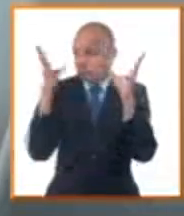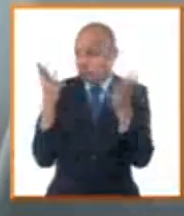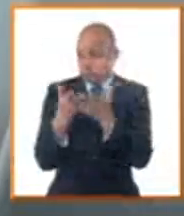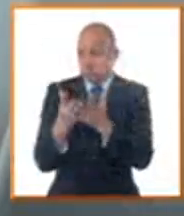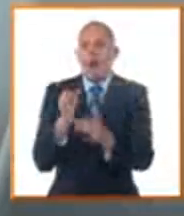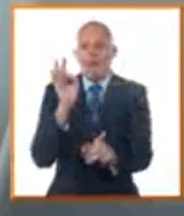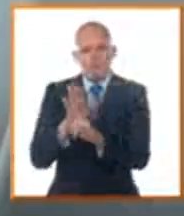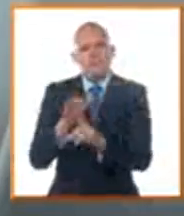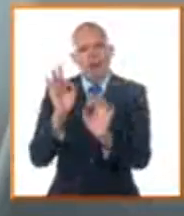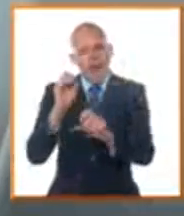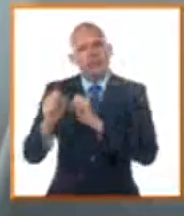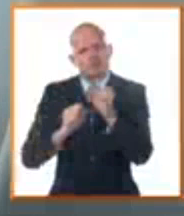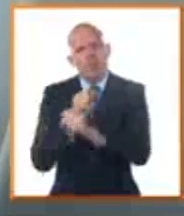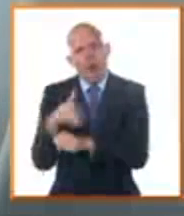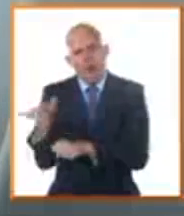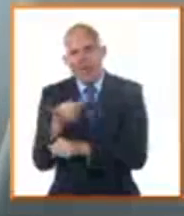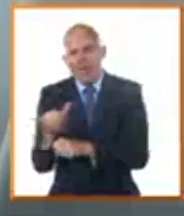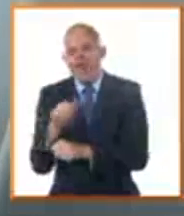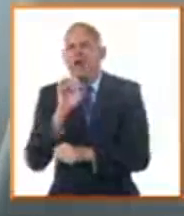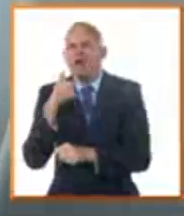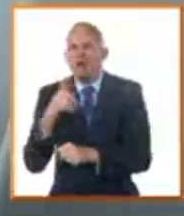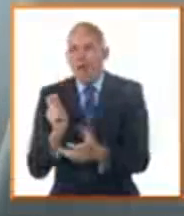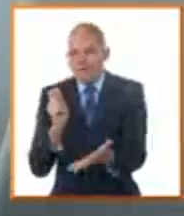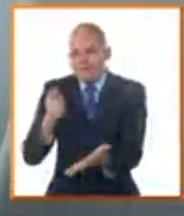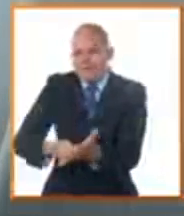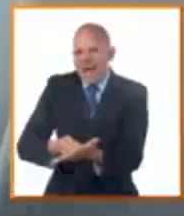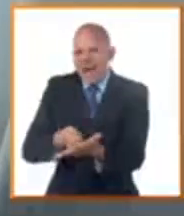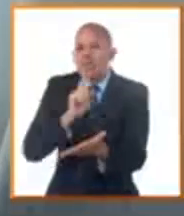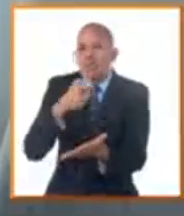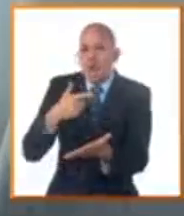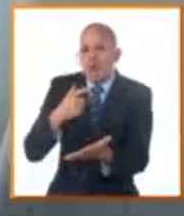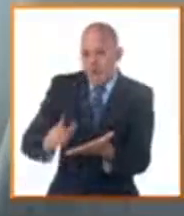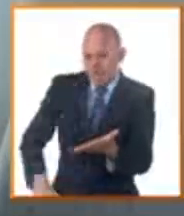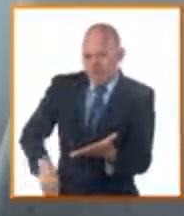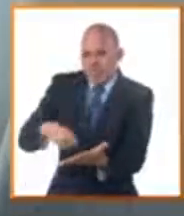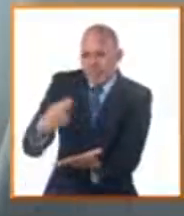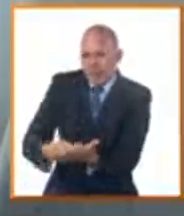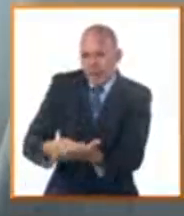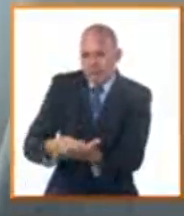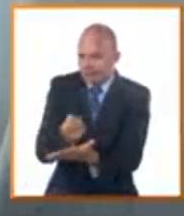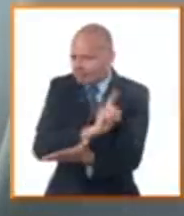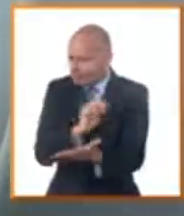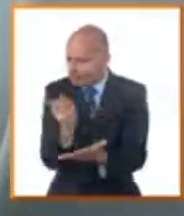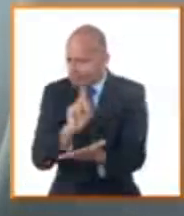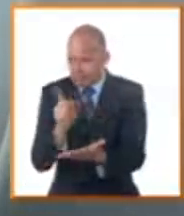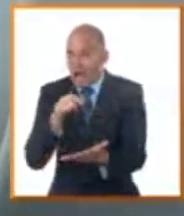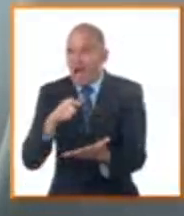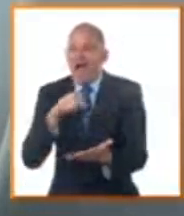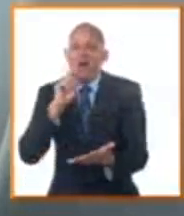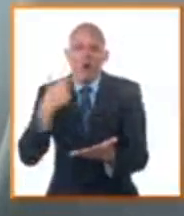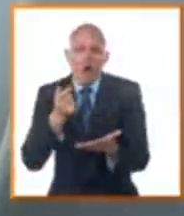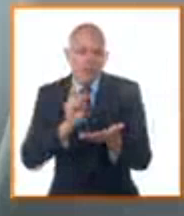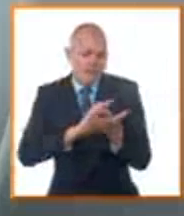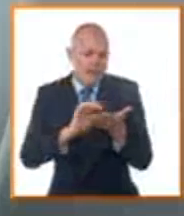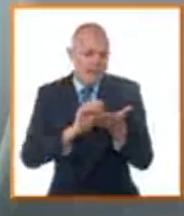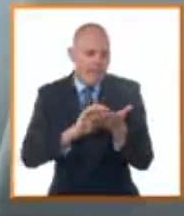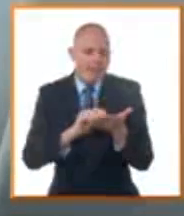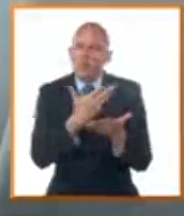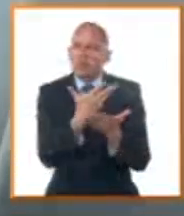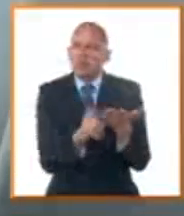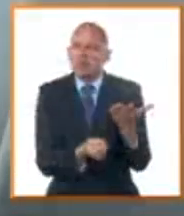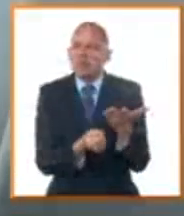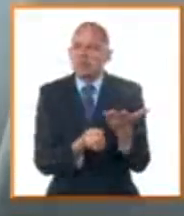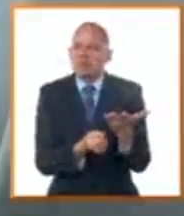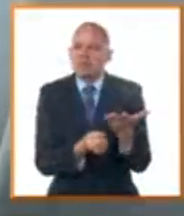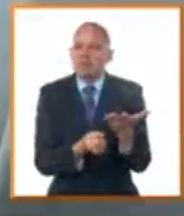por supuesto, en una sociedad que empieza a meterse en ese mundo con más fuerza, eso ha